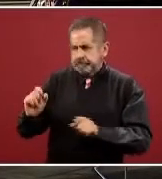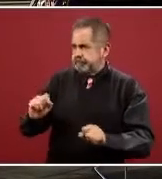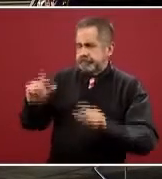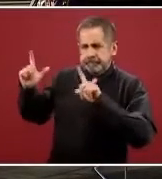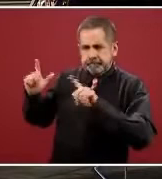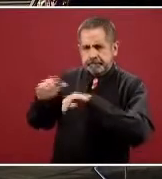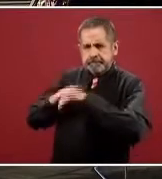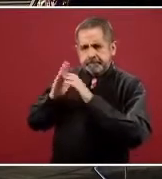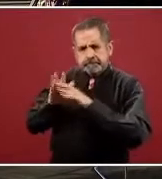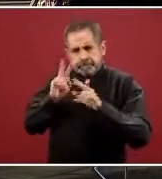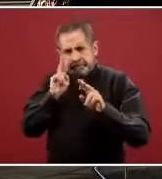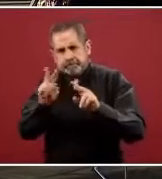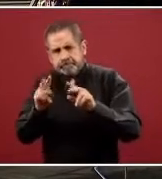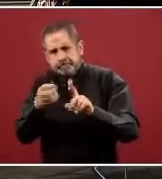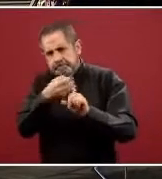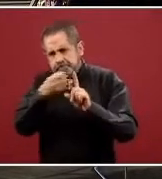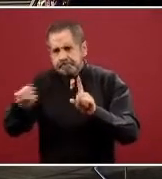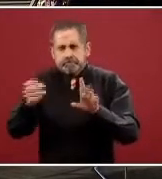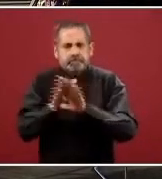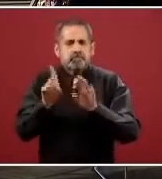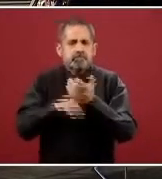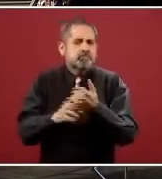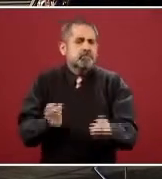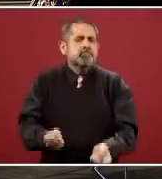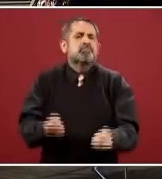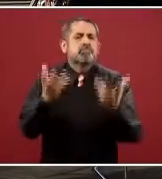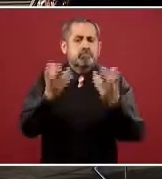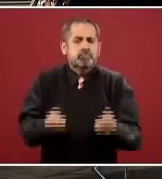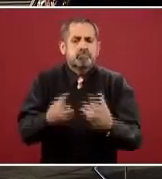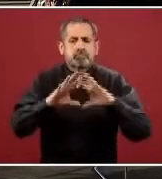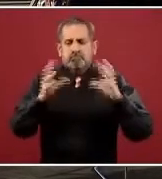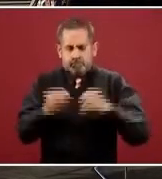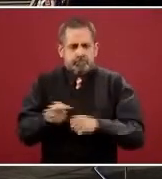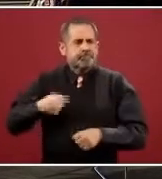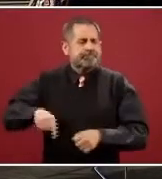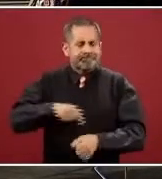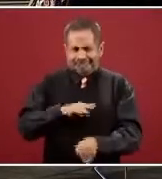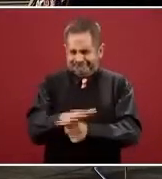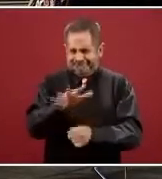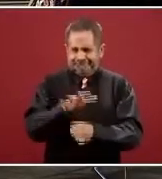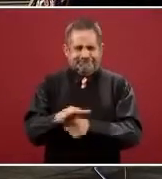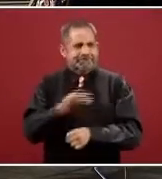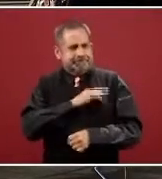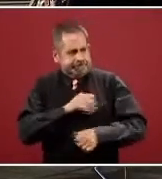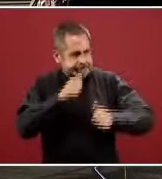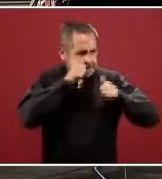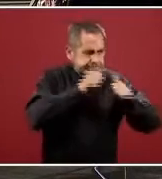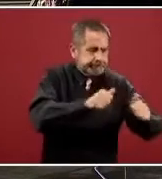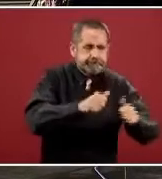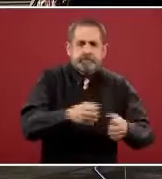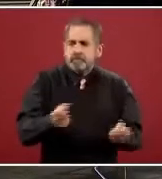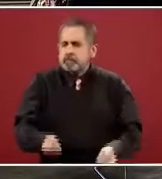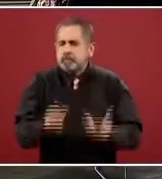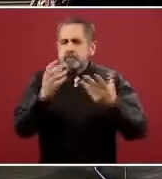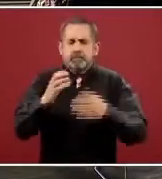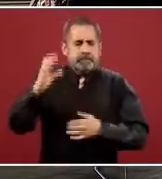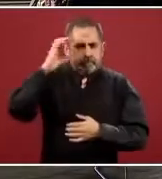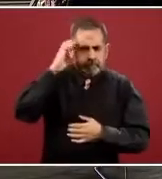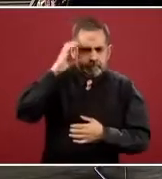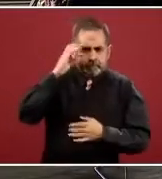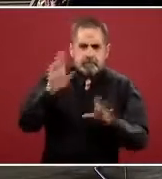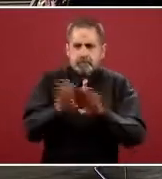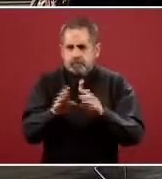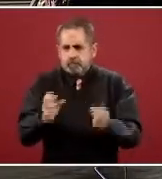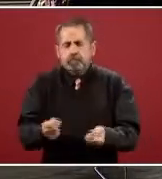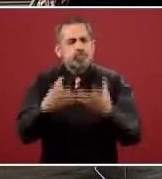mandamos, para que vean un poco los números que tenemos de capacidad instalada, tanto en camas como